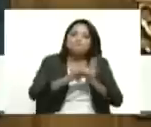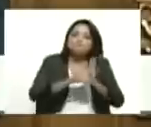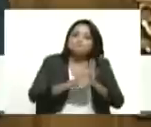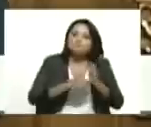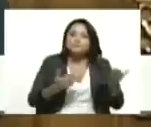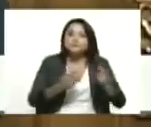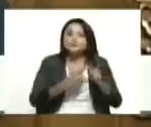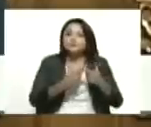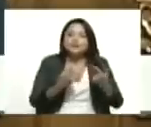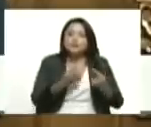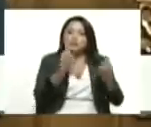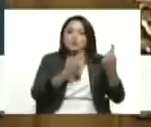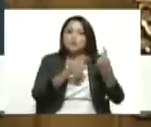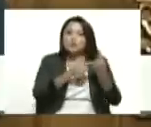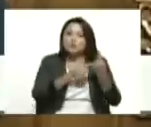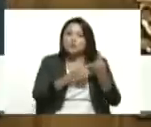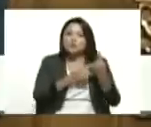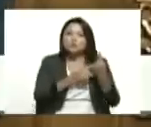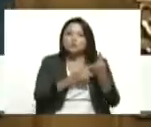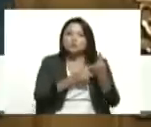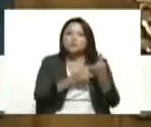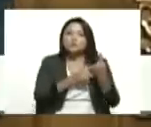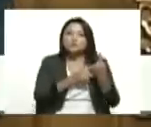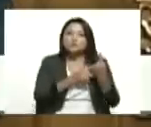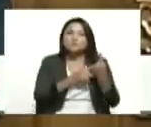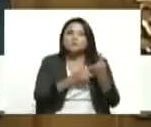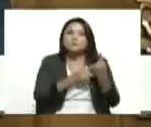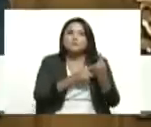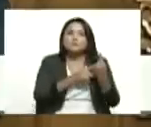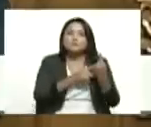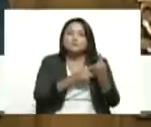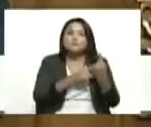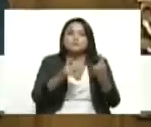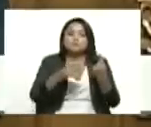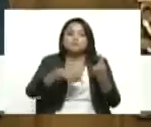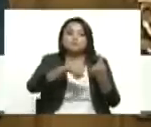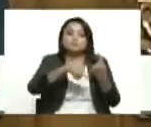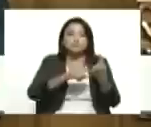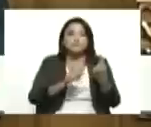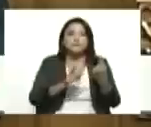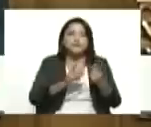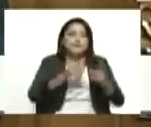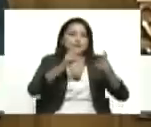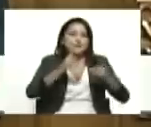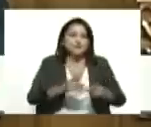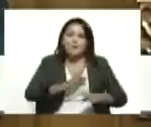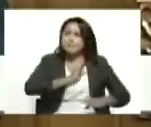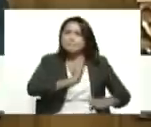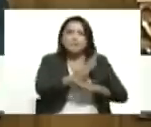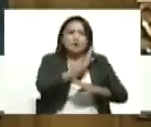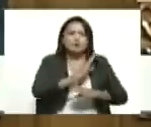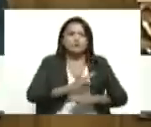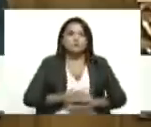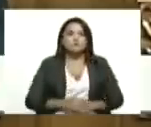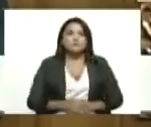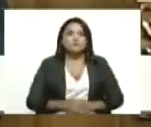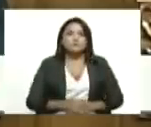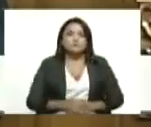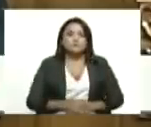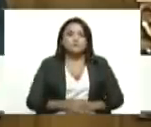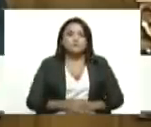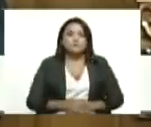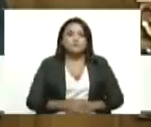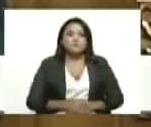único medio de extirpar radicalmente este desorden es dictar medidas fuertes, extraordinarias, he venido